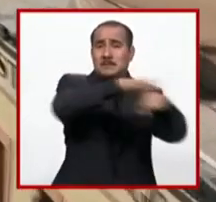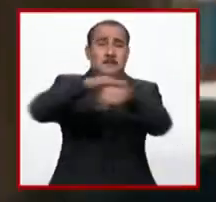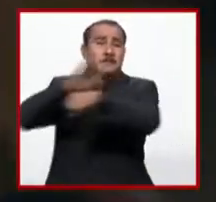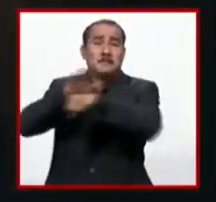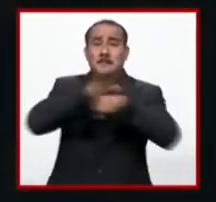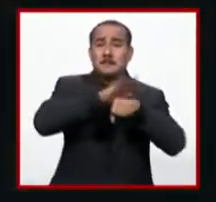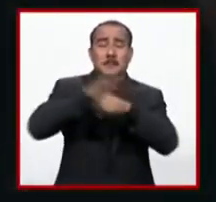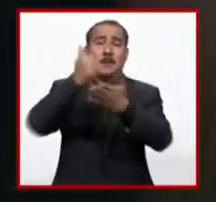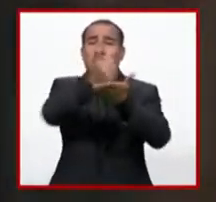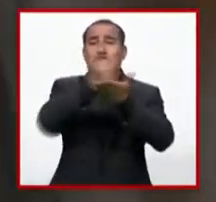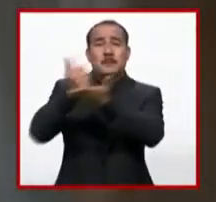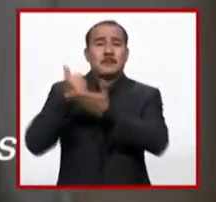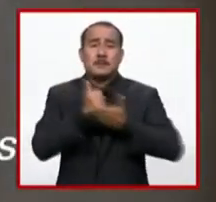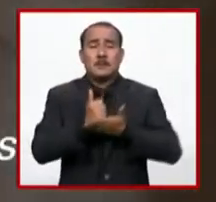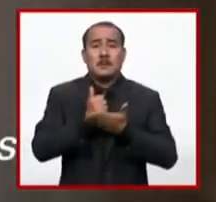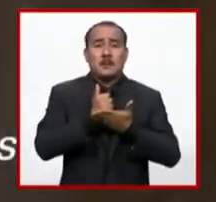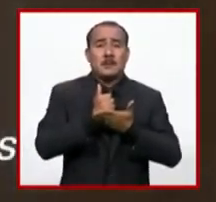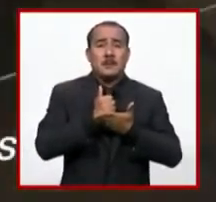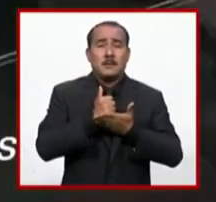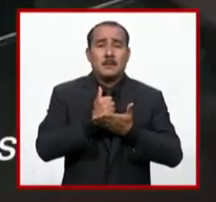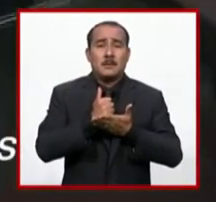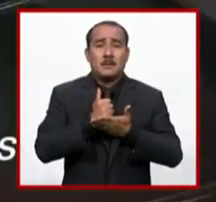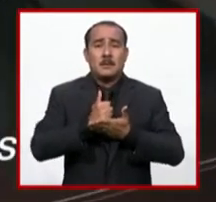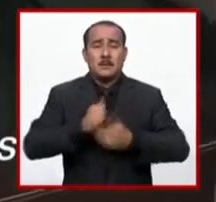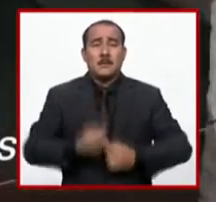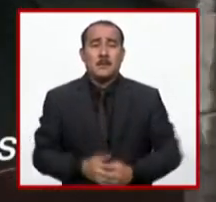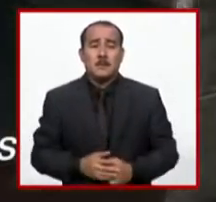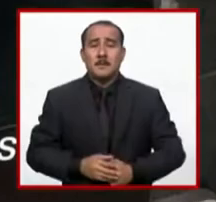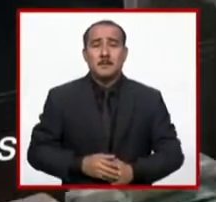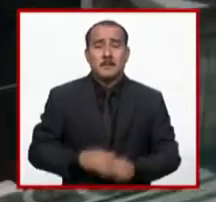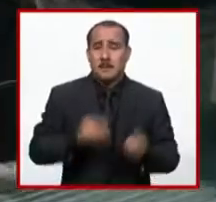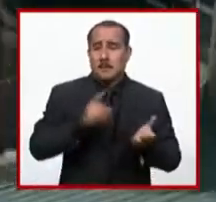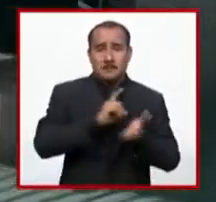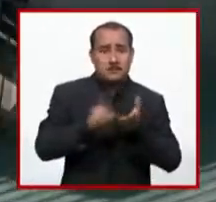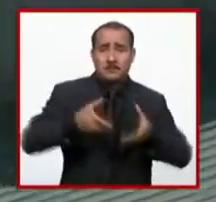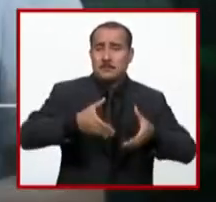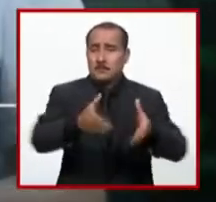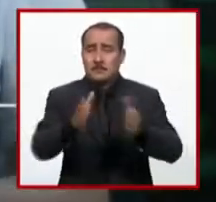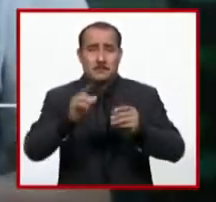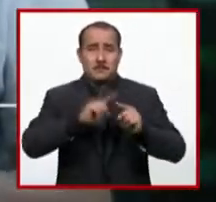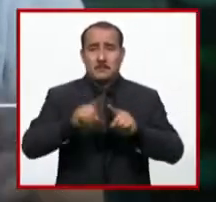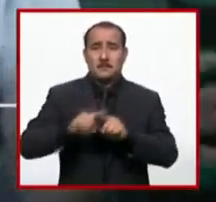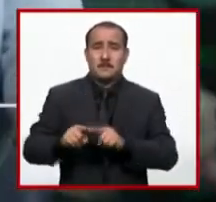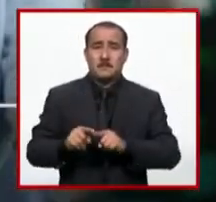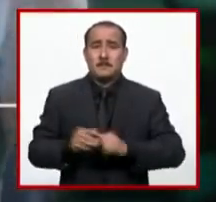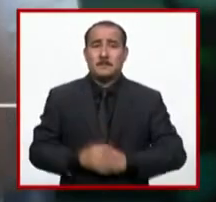las corporaciones de seguridad con mi ubicación y datos personales.